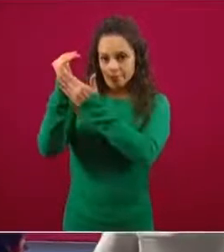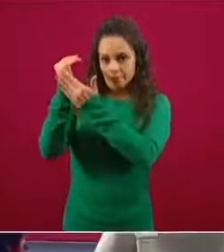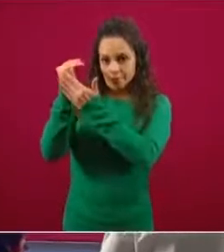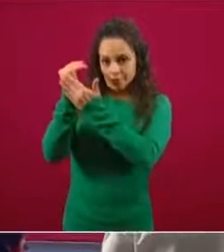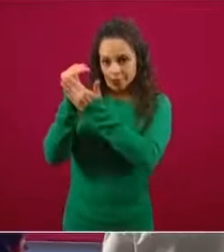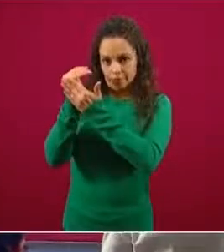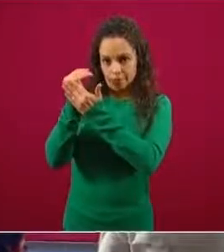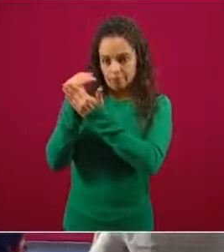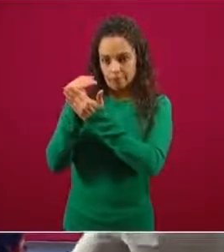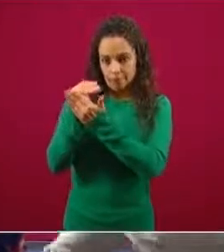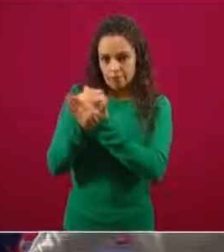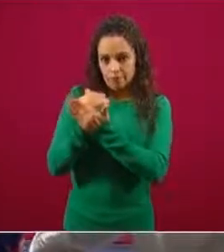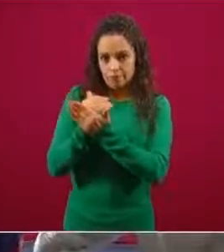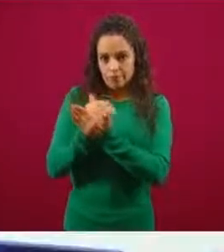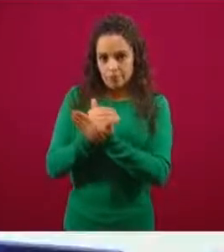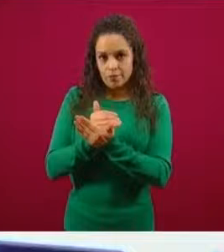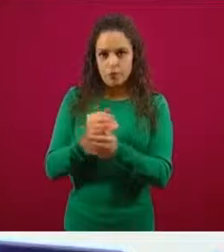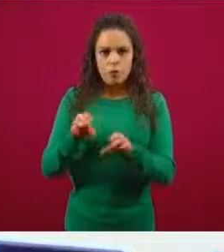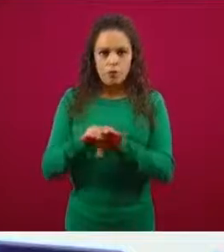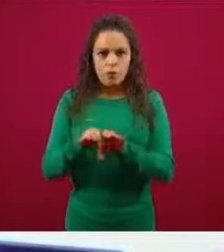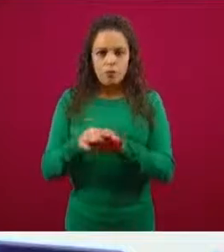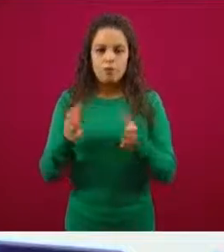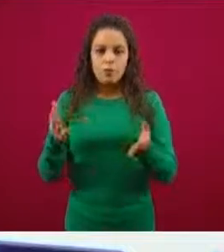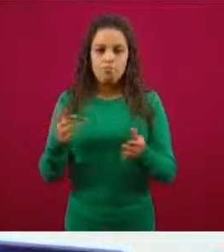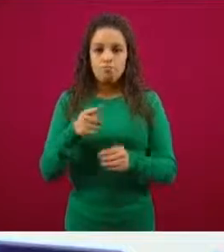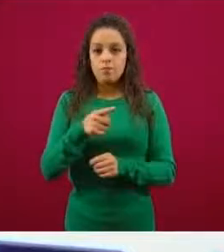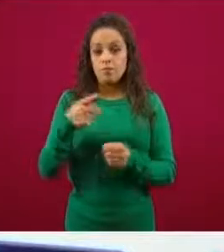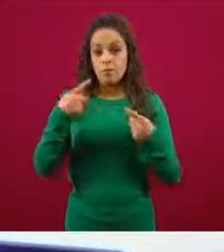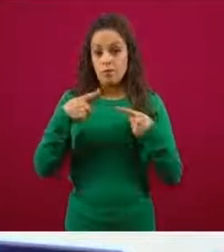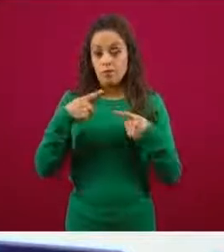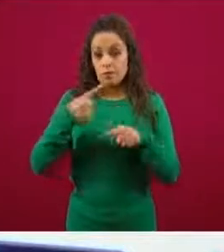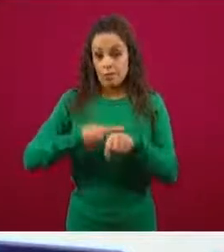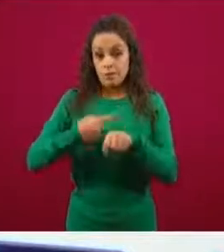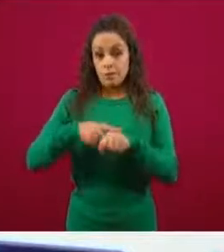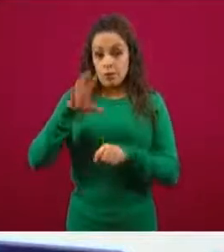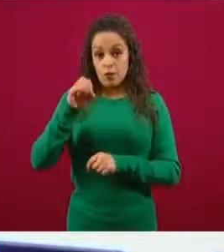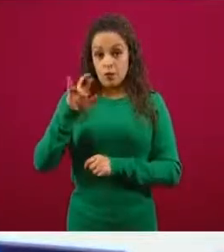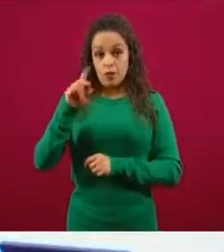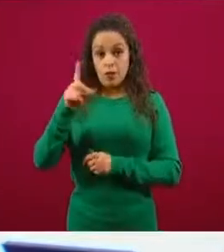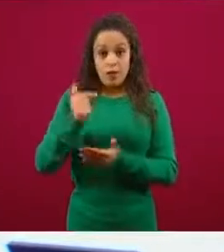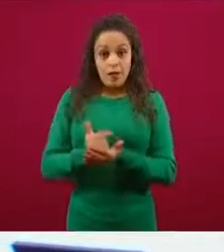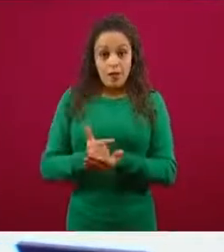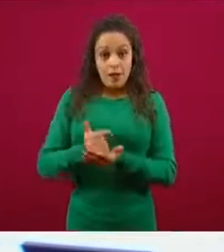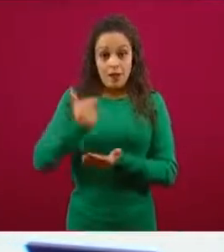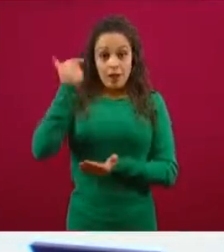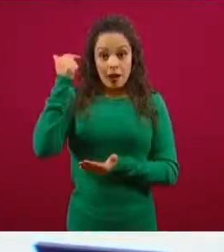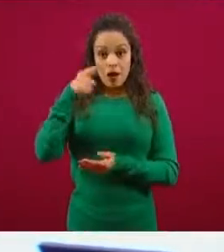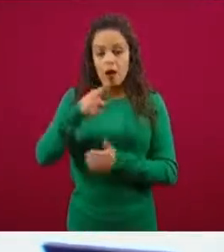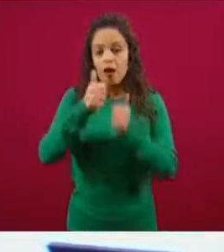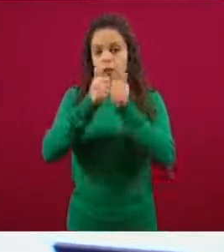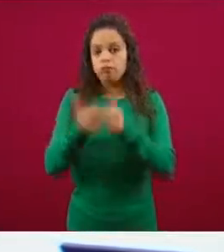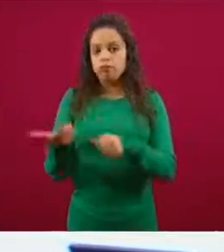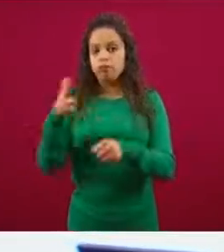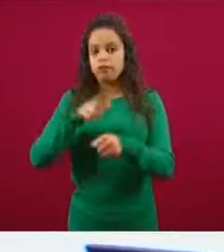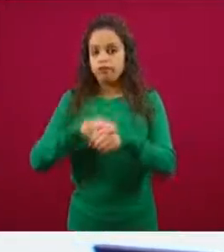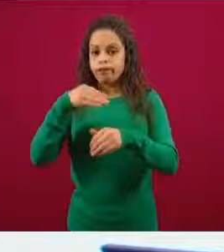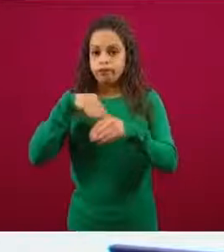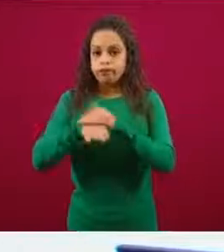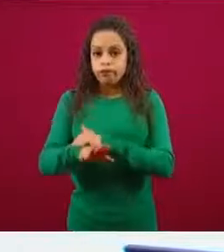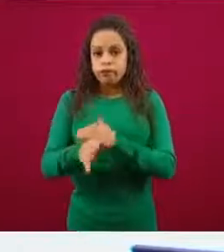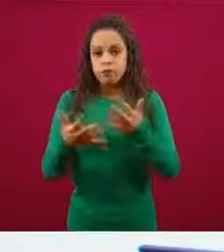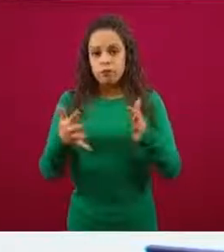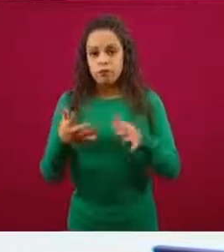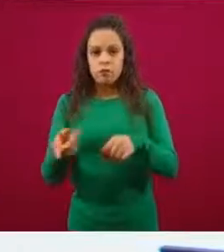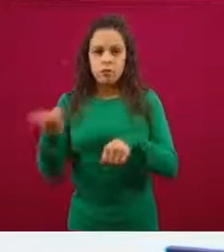en la medida en que las personas con COVID grave permanecen en terapia intensiva por varios días, en promedio 10